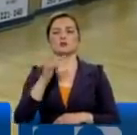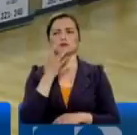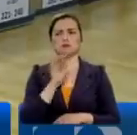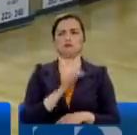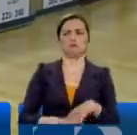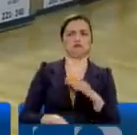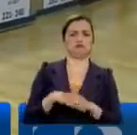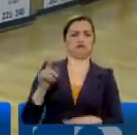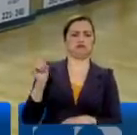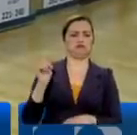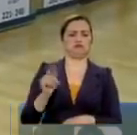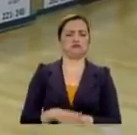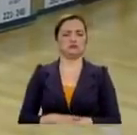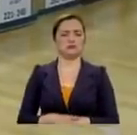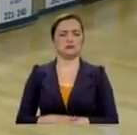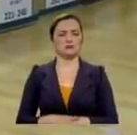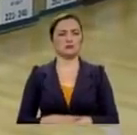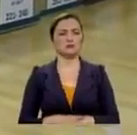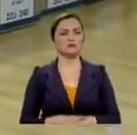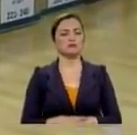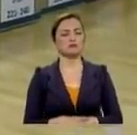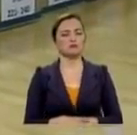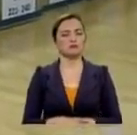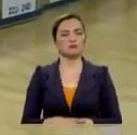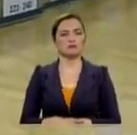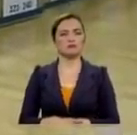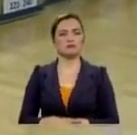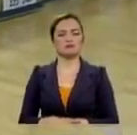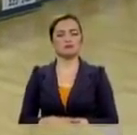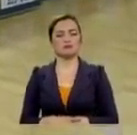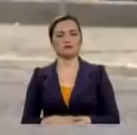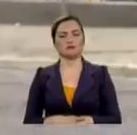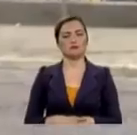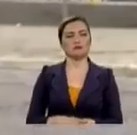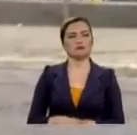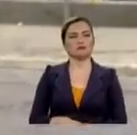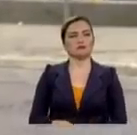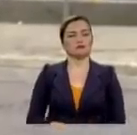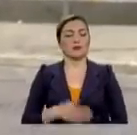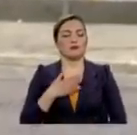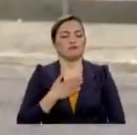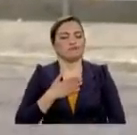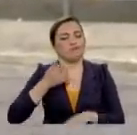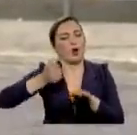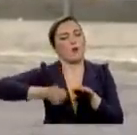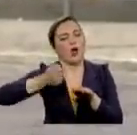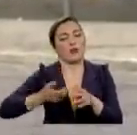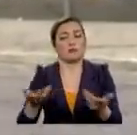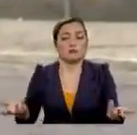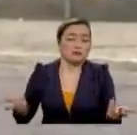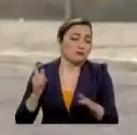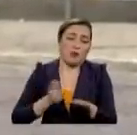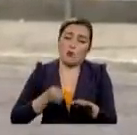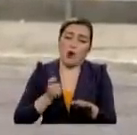prefiere desmarcarse de una responsabilidad que dice estaba en otras manos. Yo soy abogada. Así es que